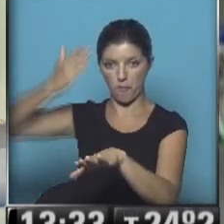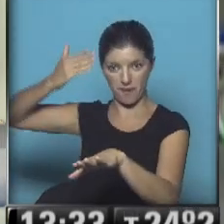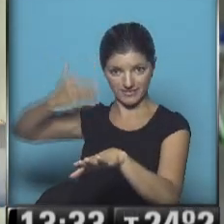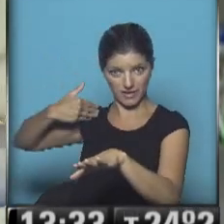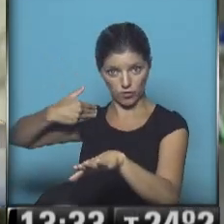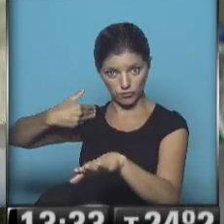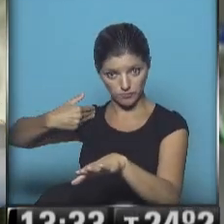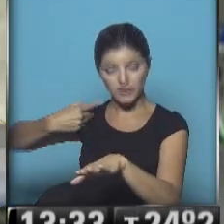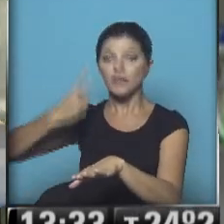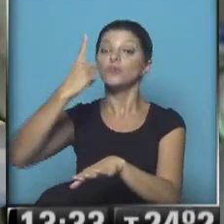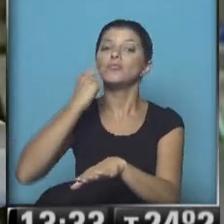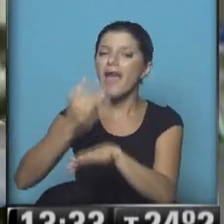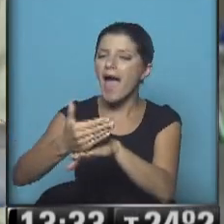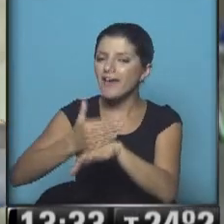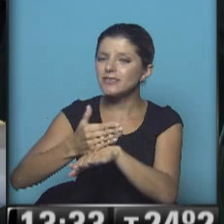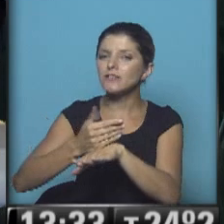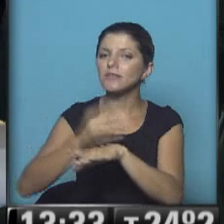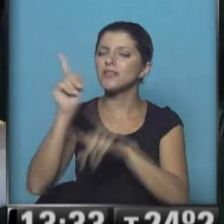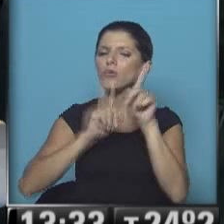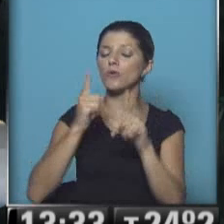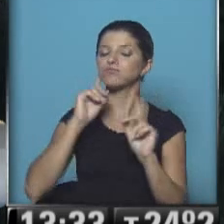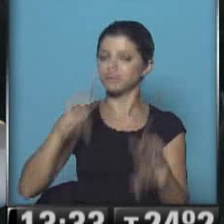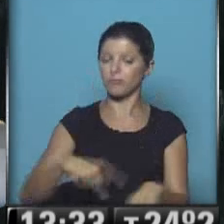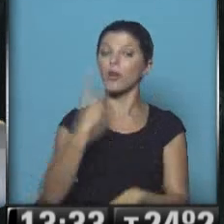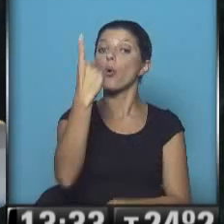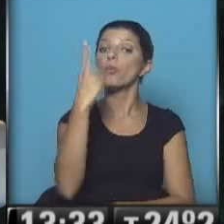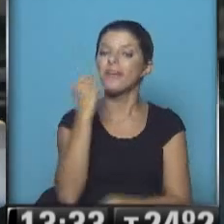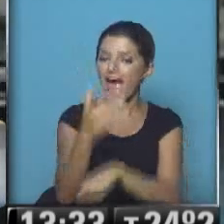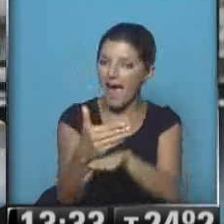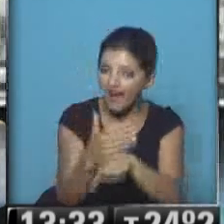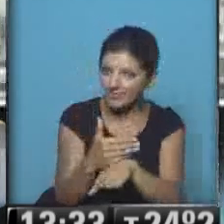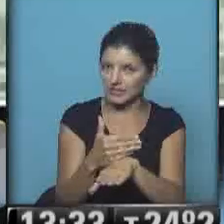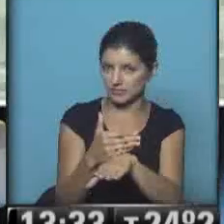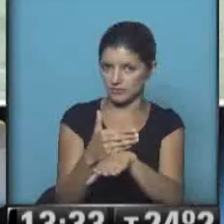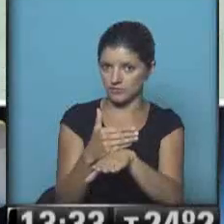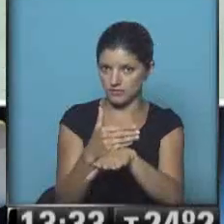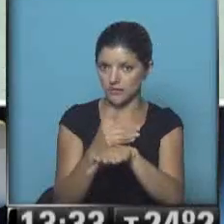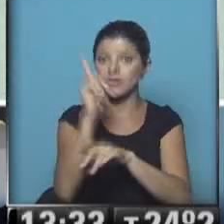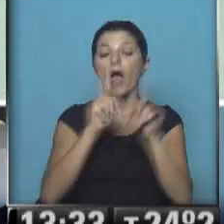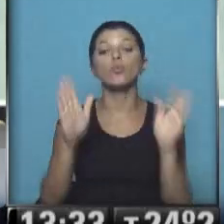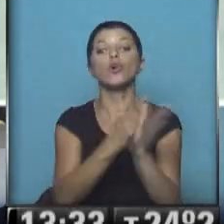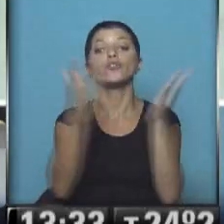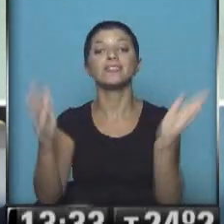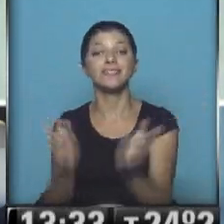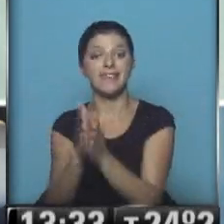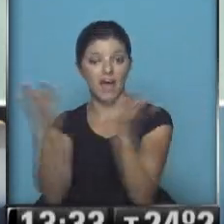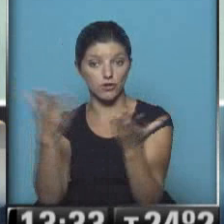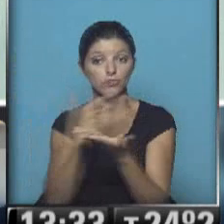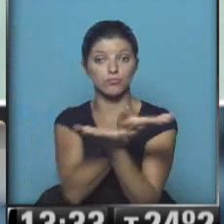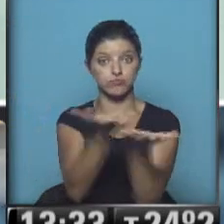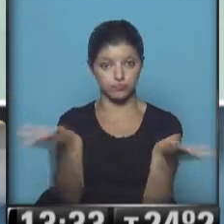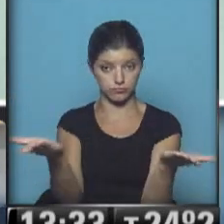día antes tal vez muchos no repararon en esto pero un día antes se publicó en algunos diarios venezolanos y en varios